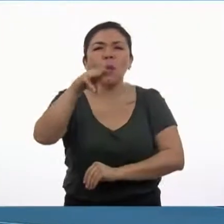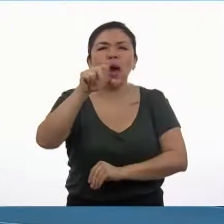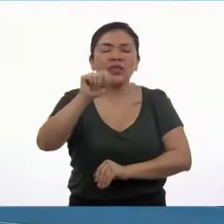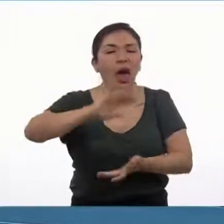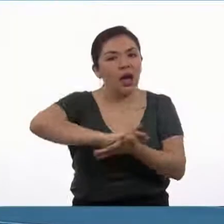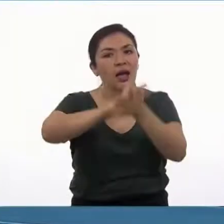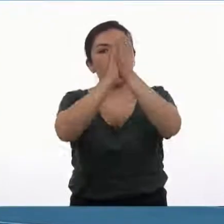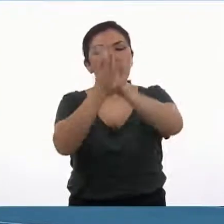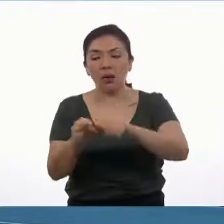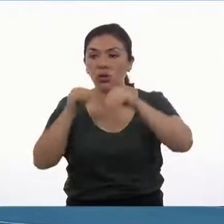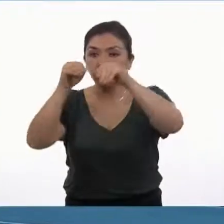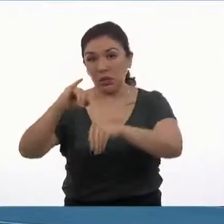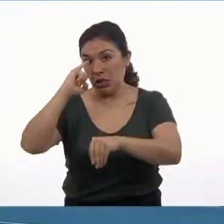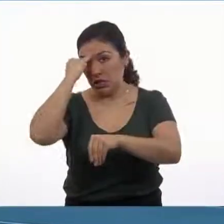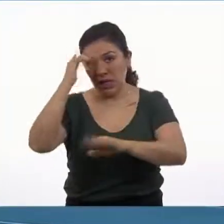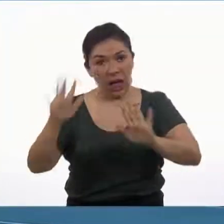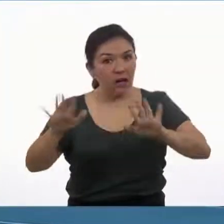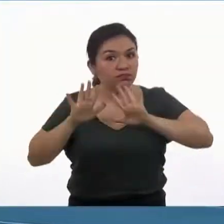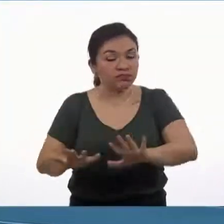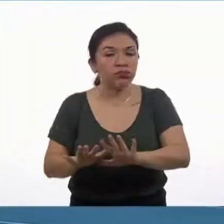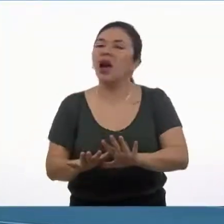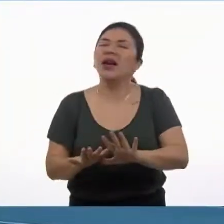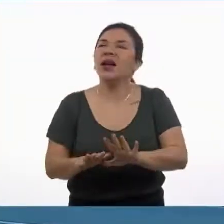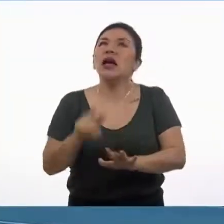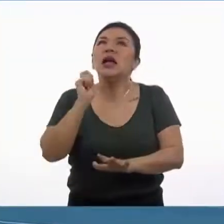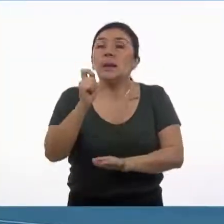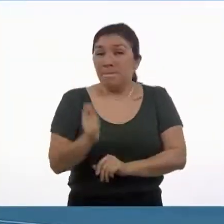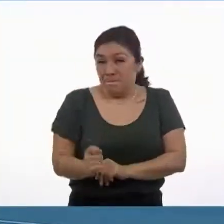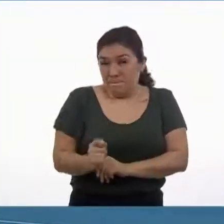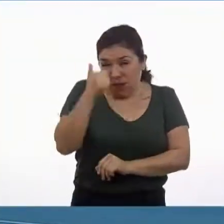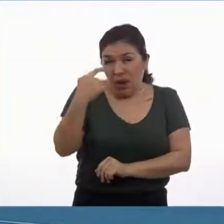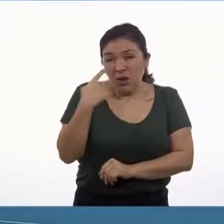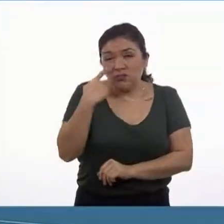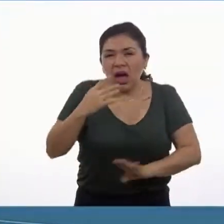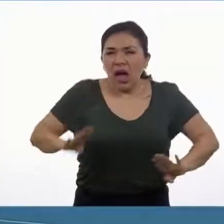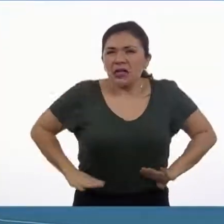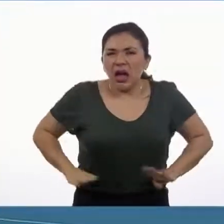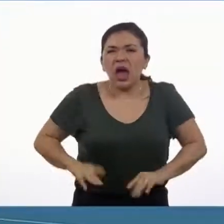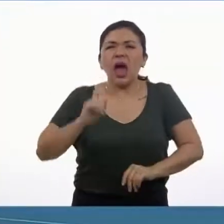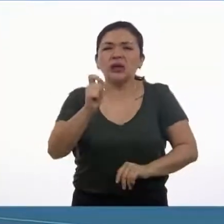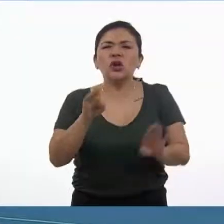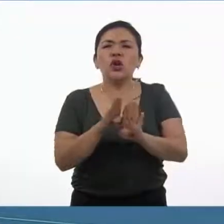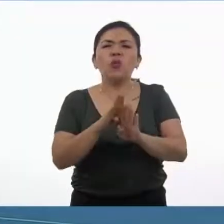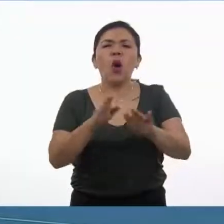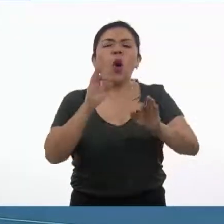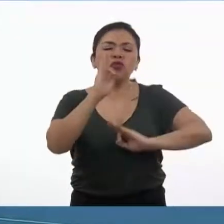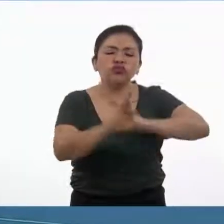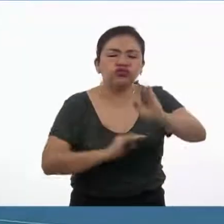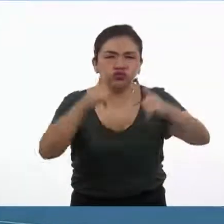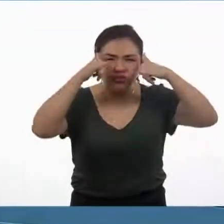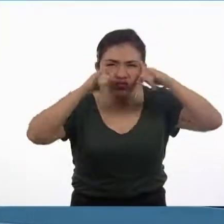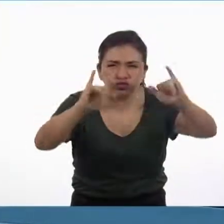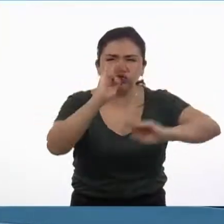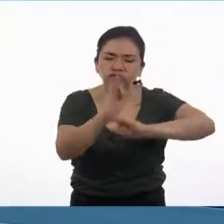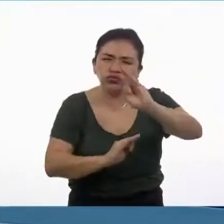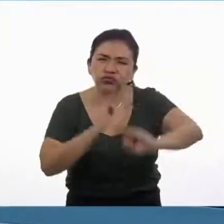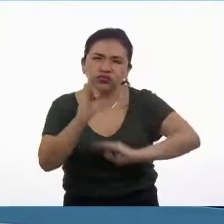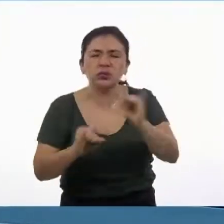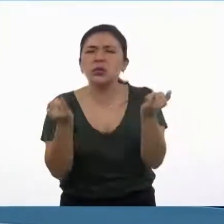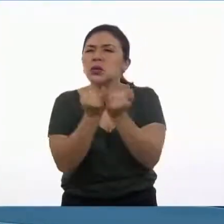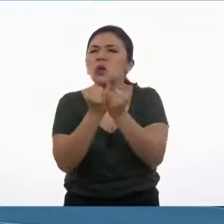cultura organizada en tribus nómadas. Al inicio se caracterizaron por ser pastores y ganaderos, muy relacionado con